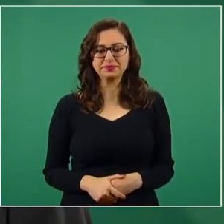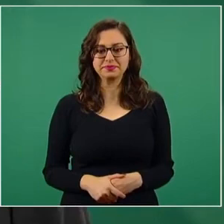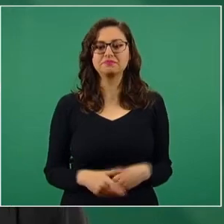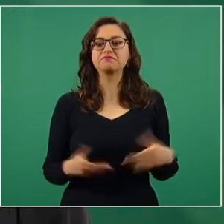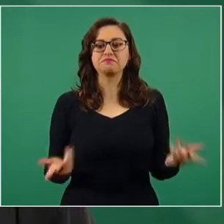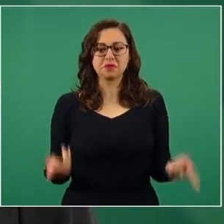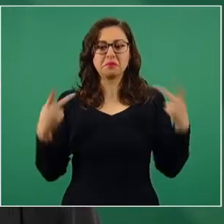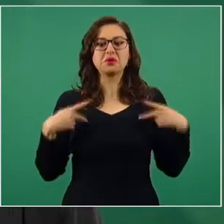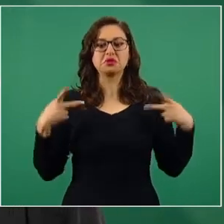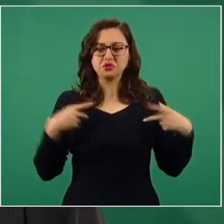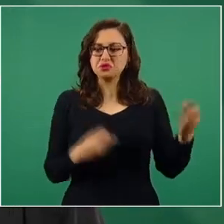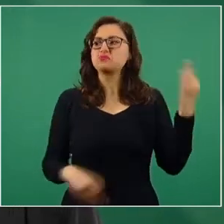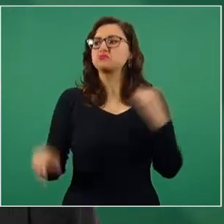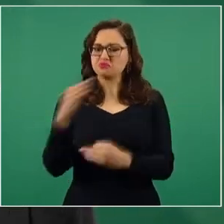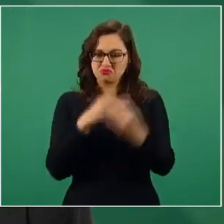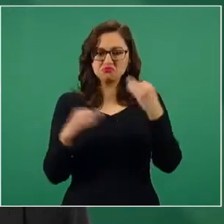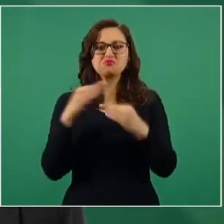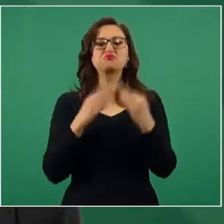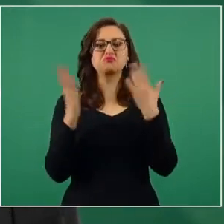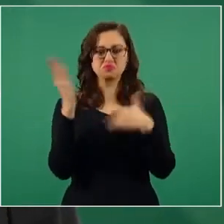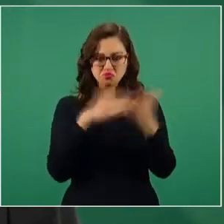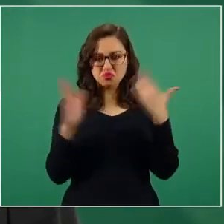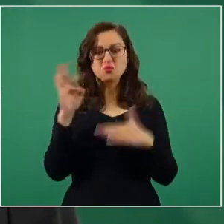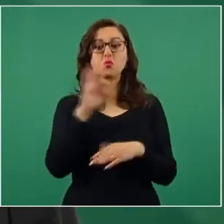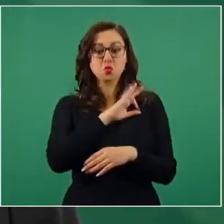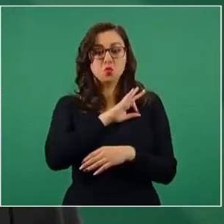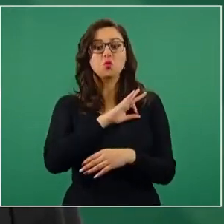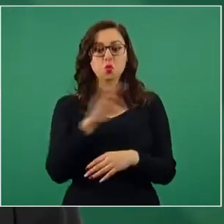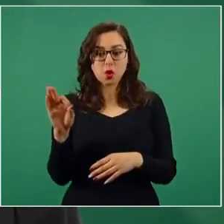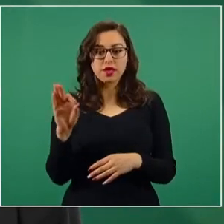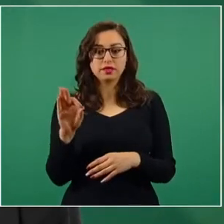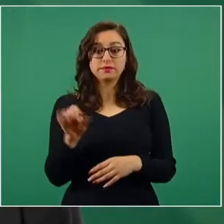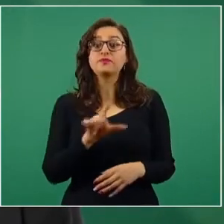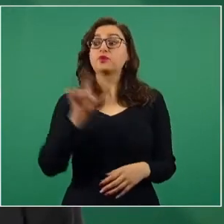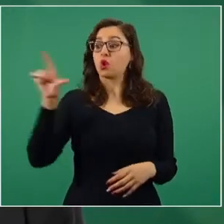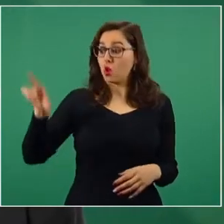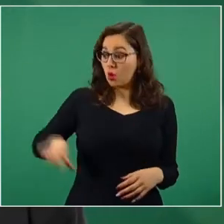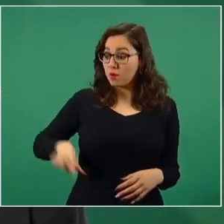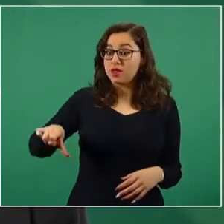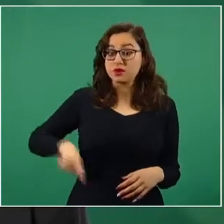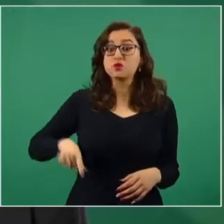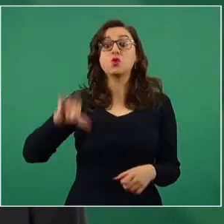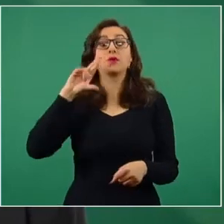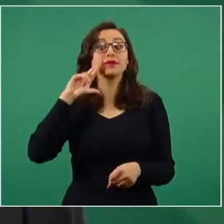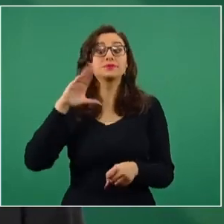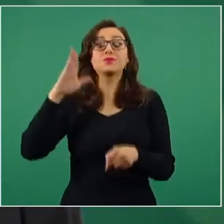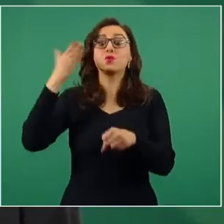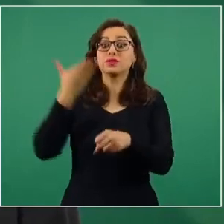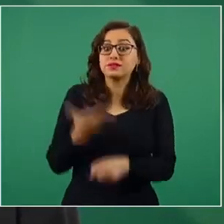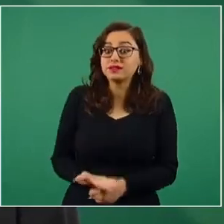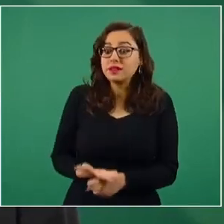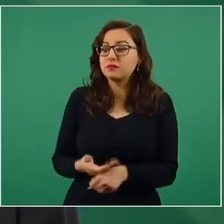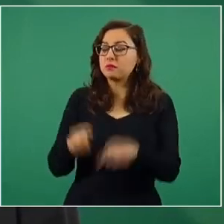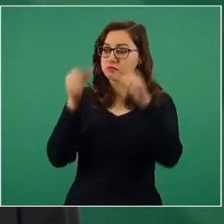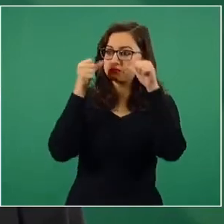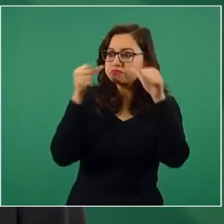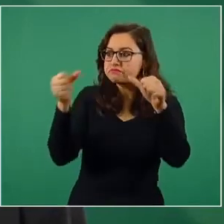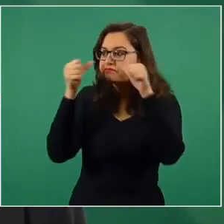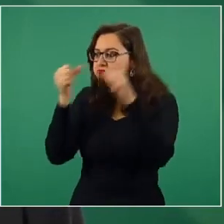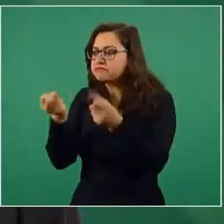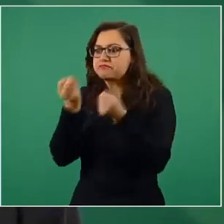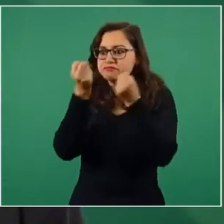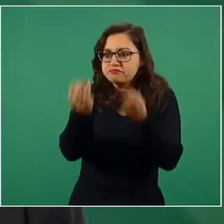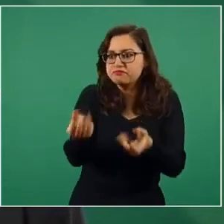Todos podemos salir adelante. Y si el Estado cumple con su responsabilidad social